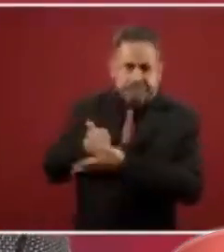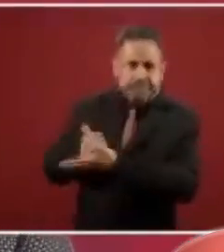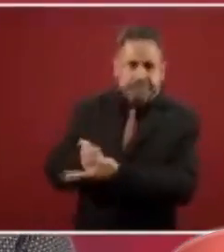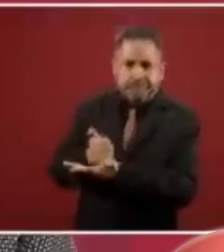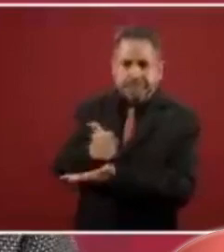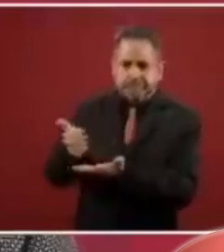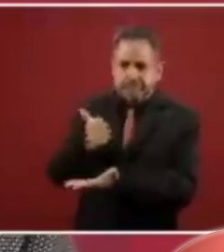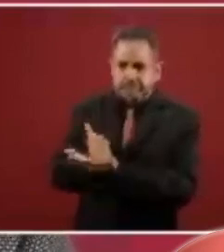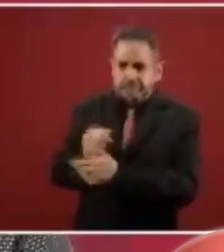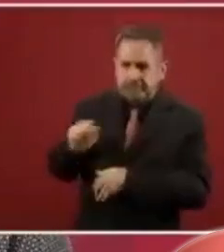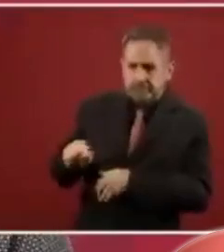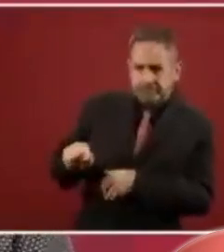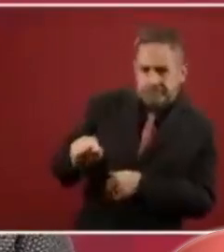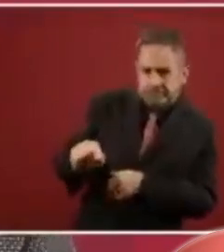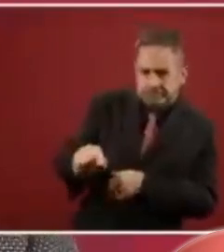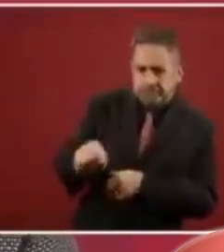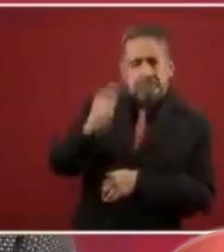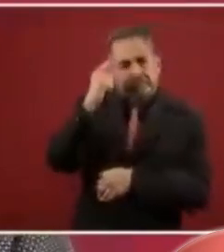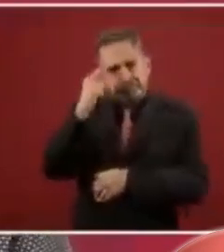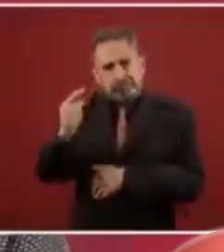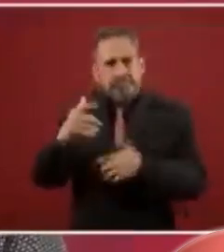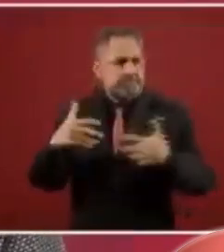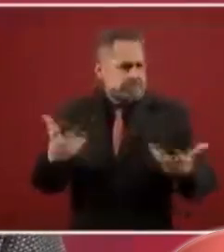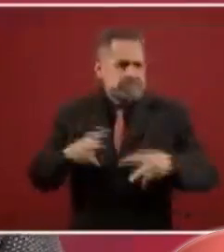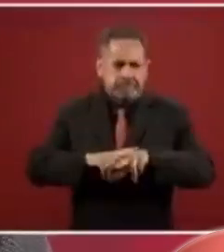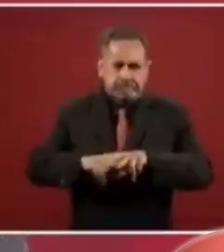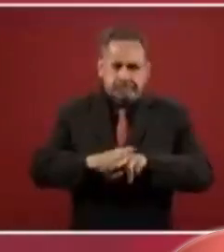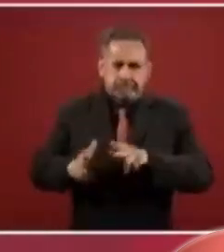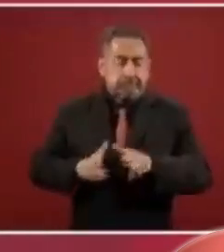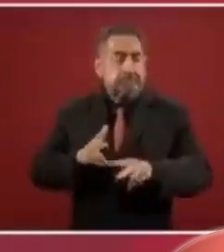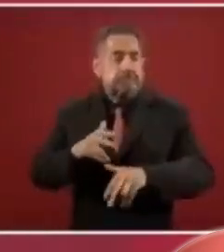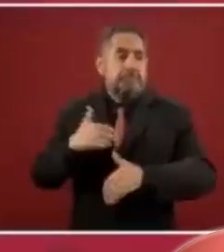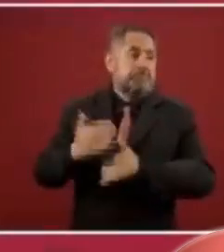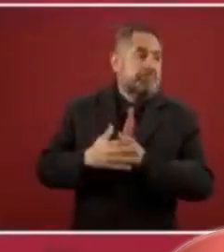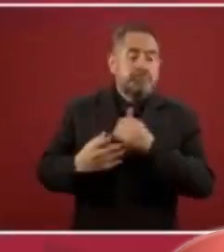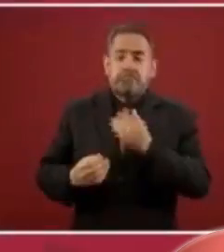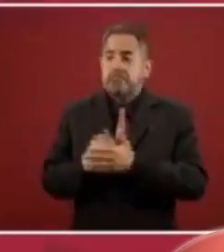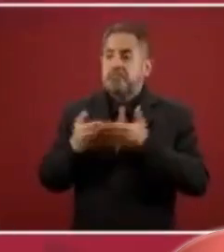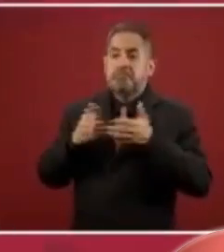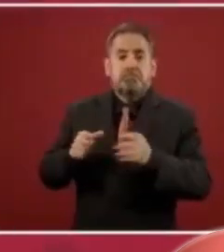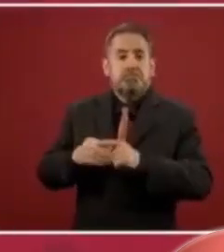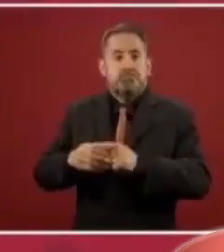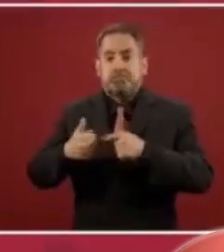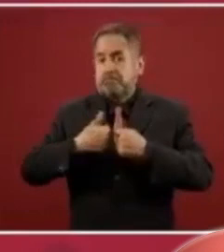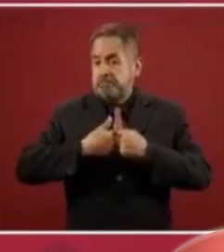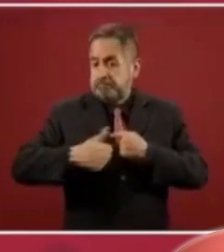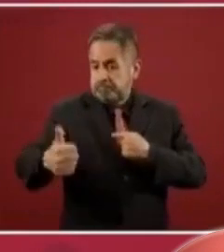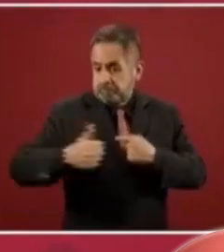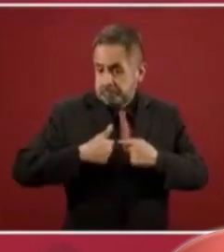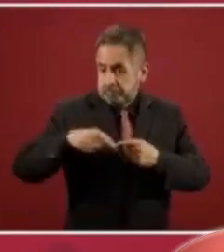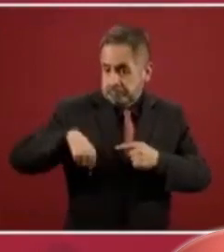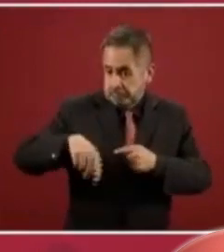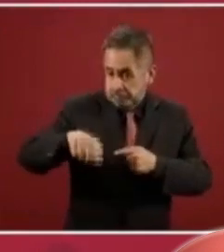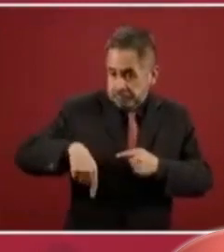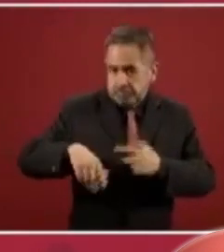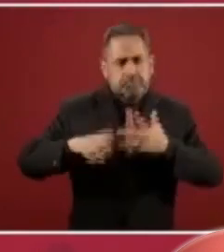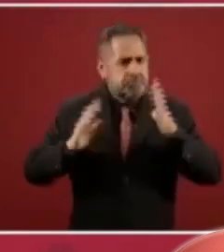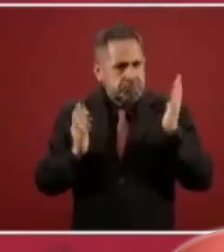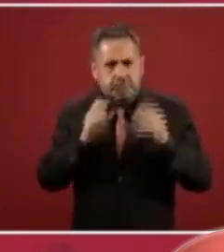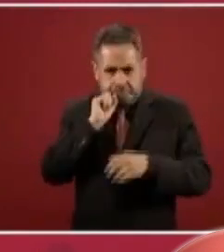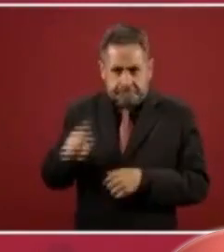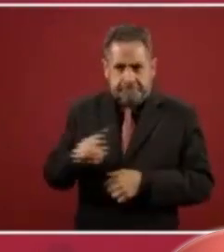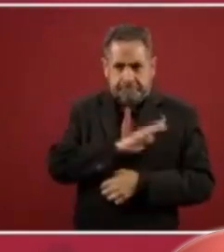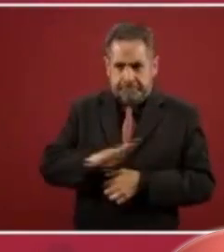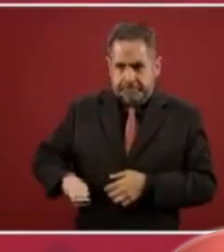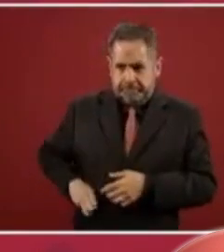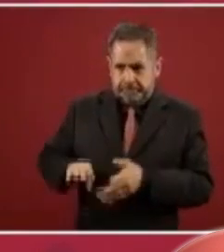para que a la hora de que ya se ponga en implementación el trayecto y el Tren Maya, asimismo los